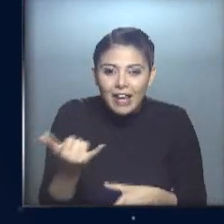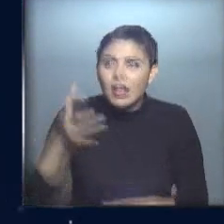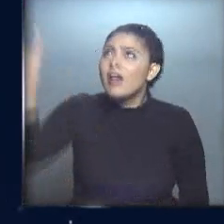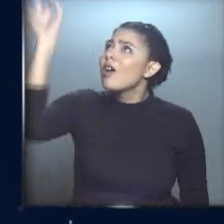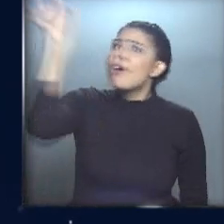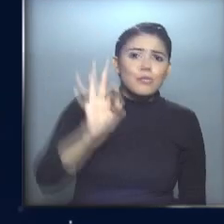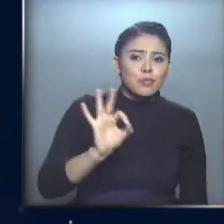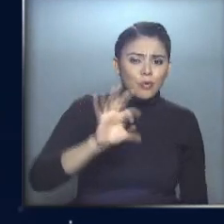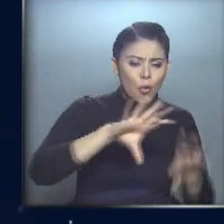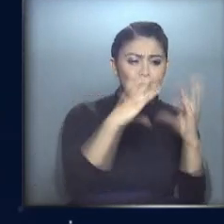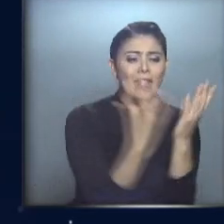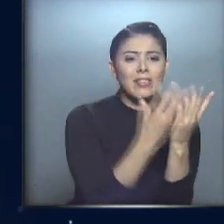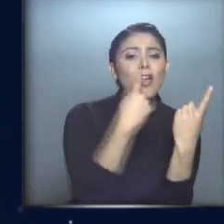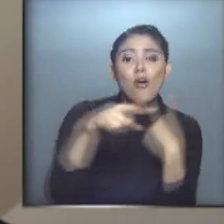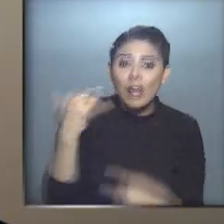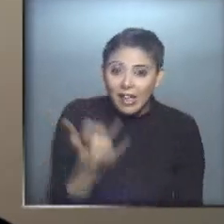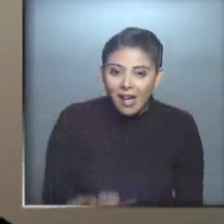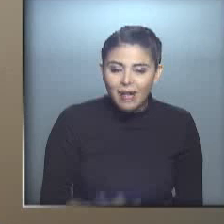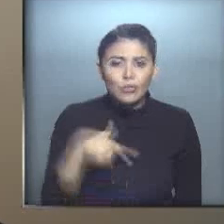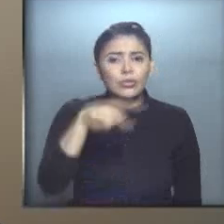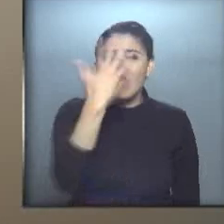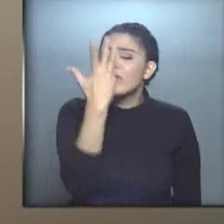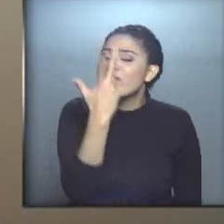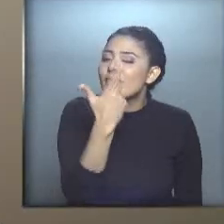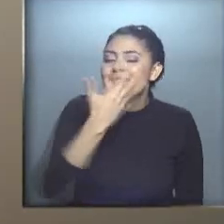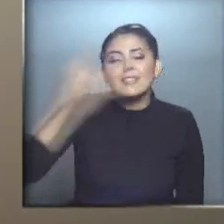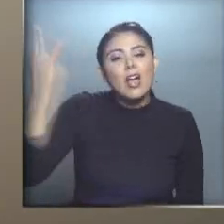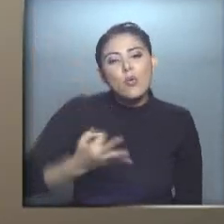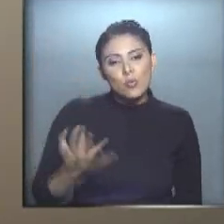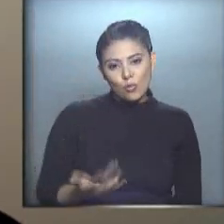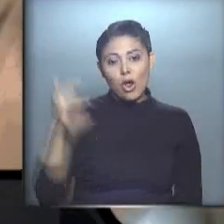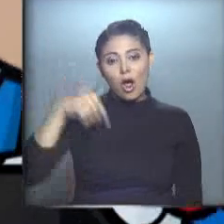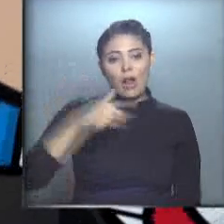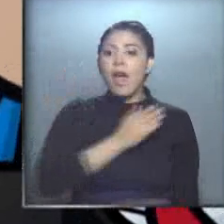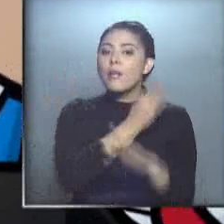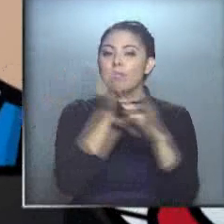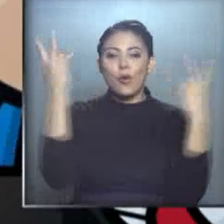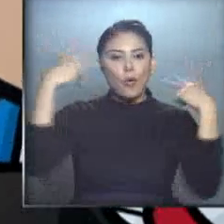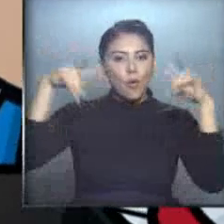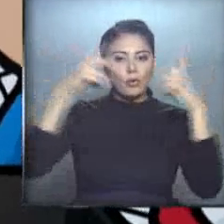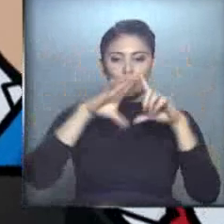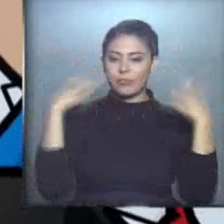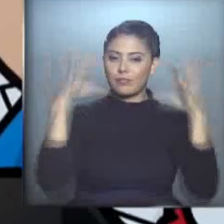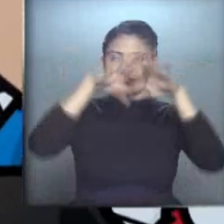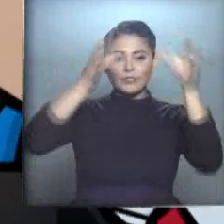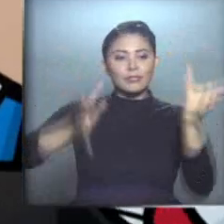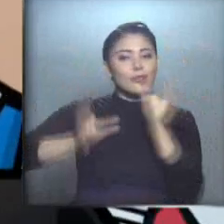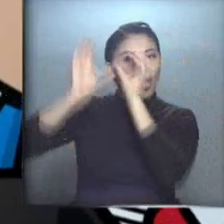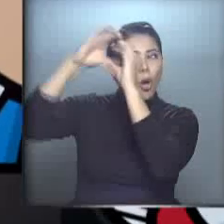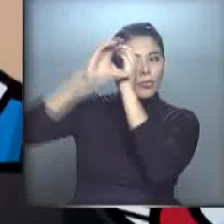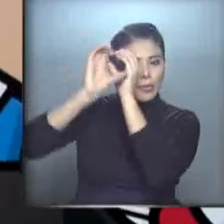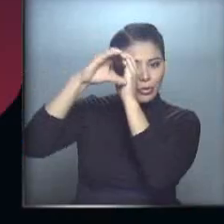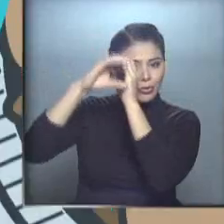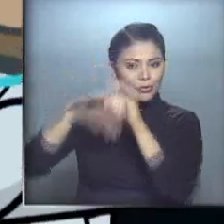¡Lloritos, galaxias y planetas de colores! ¡Les va a encantar este episodio! ¡Vamos de excursión al